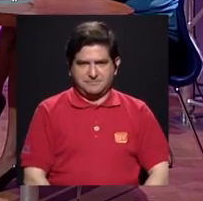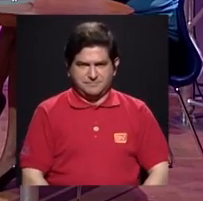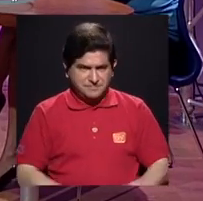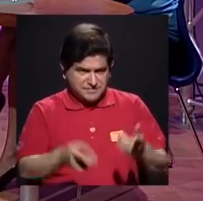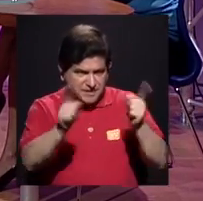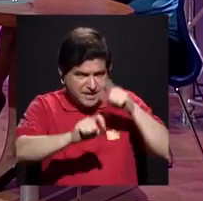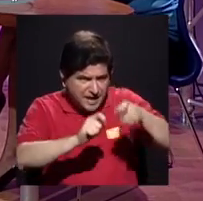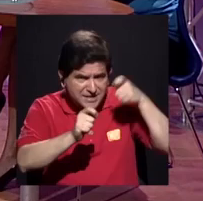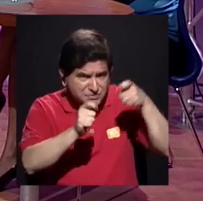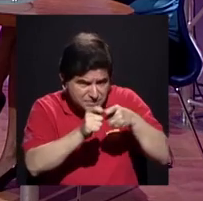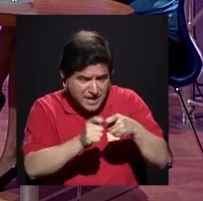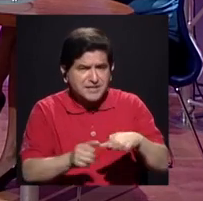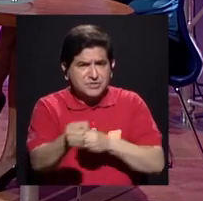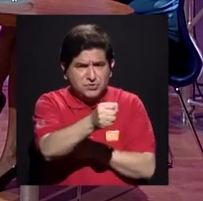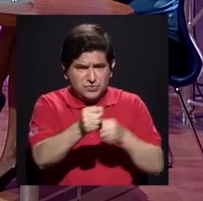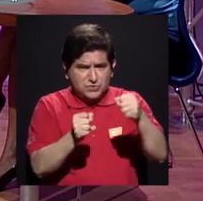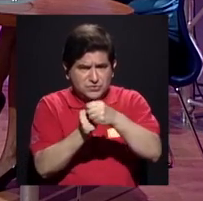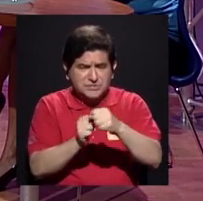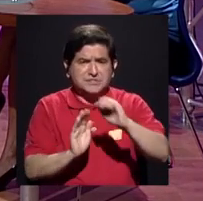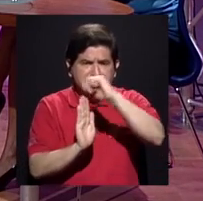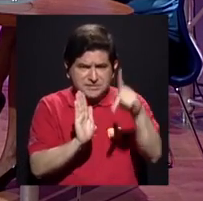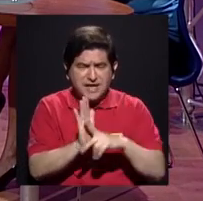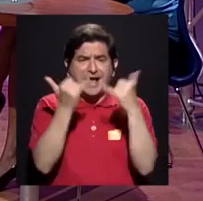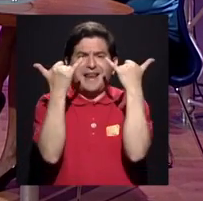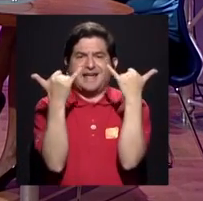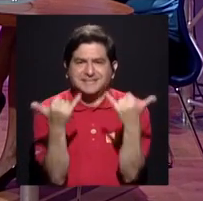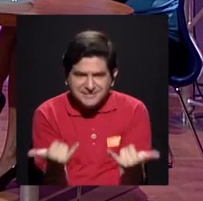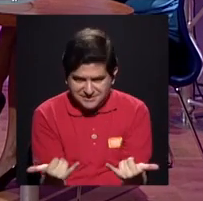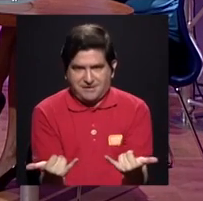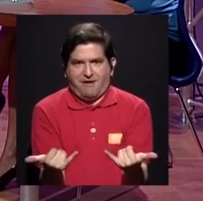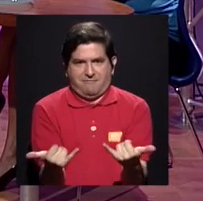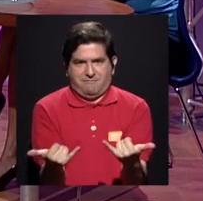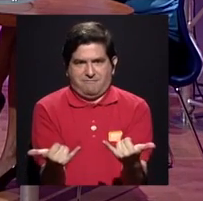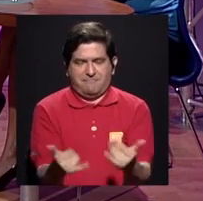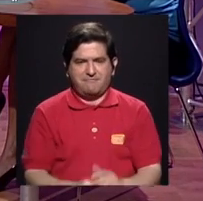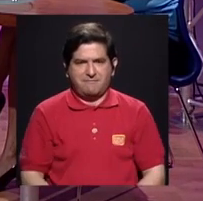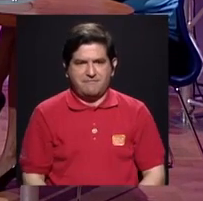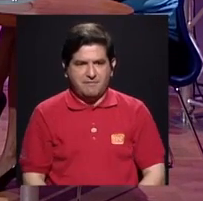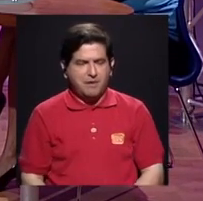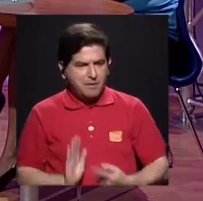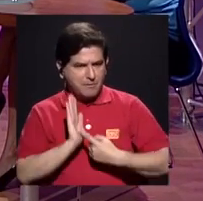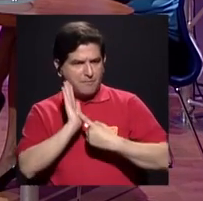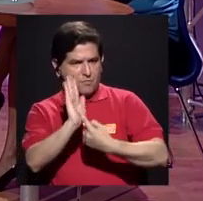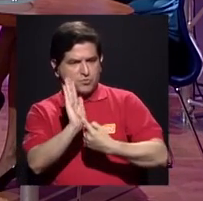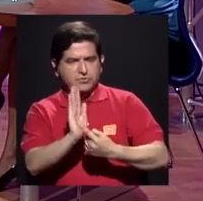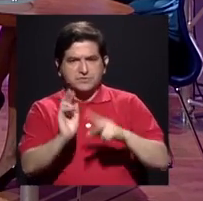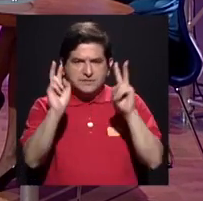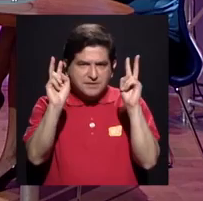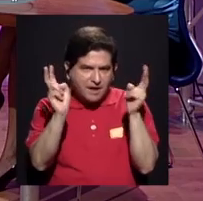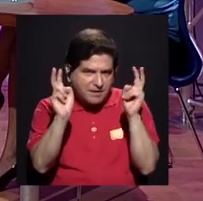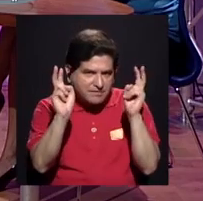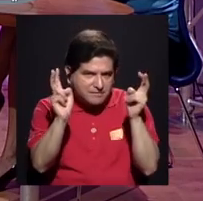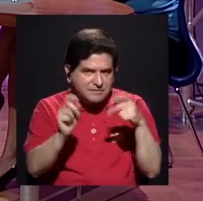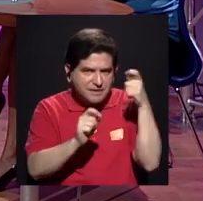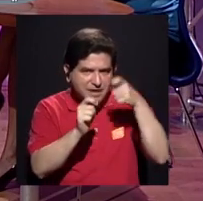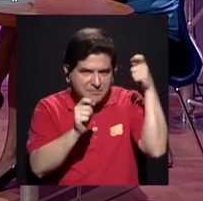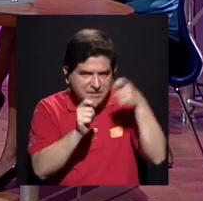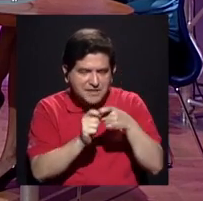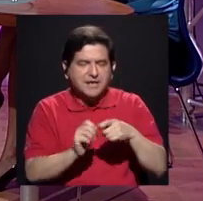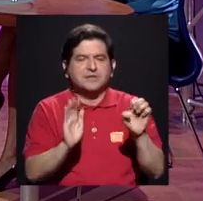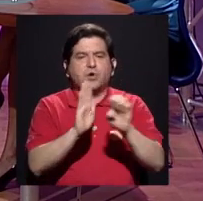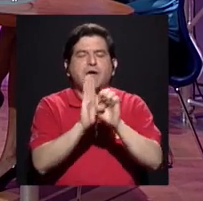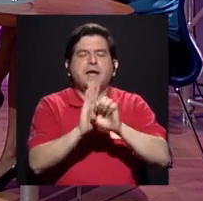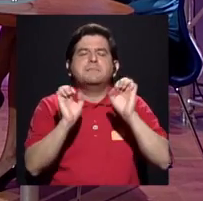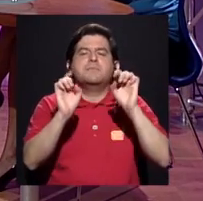casos específicos en donde la sala ya sea o sea se ha manifestado en temas muy concretos como la